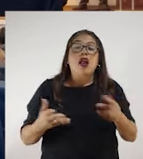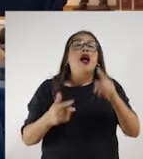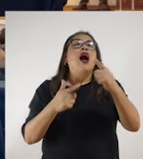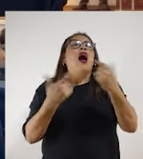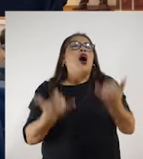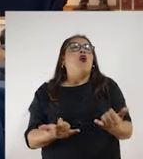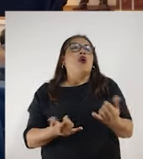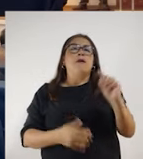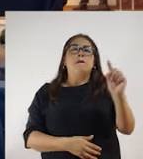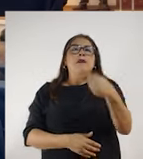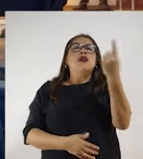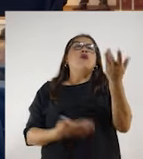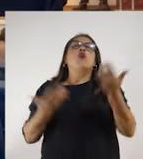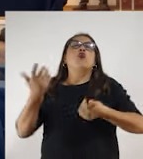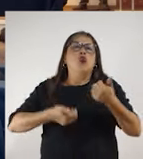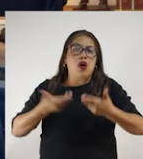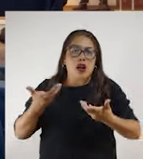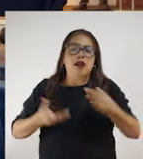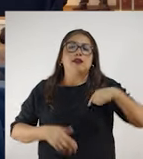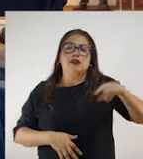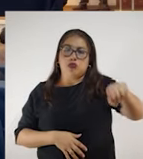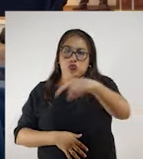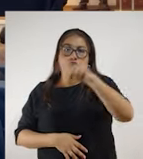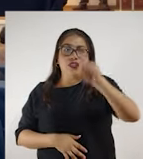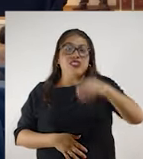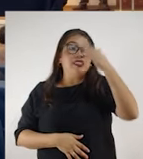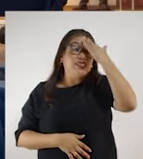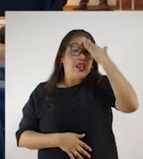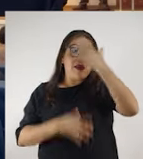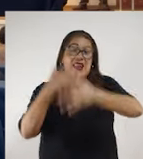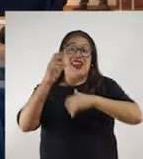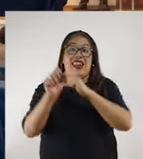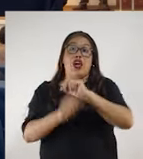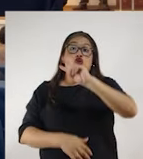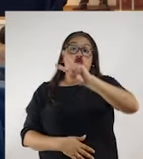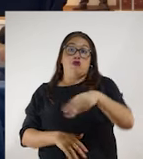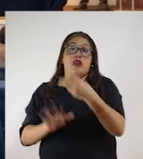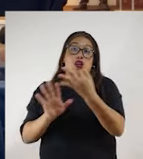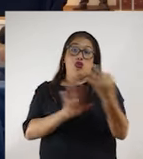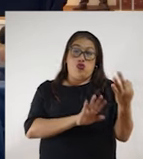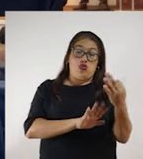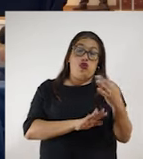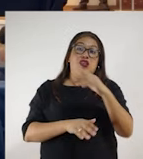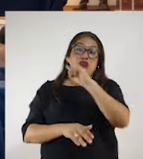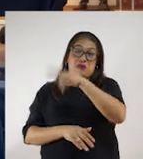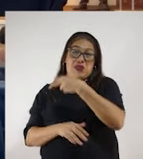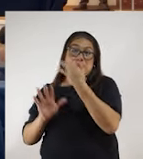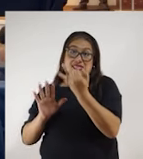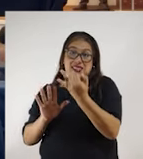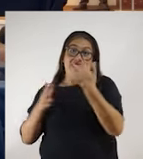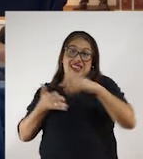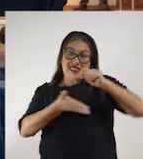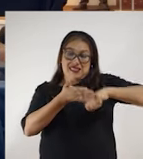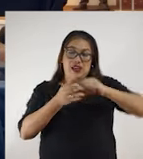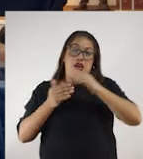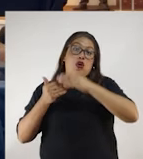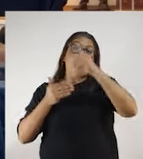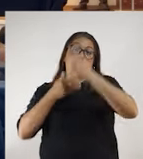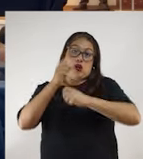Entonces, lo primero es que sepamos que desde el 2008, un año después de suscrito y